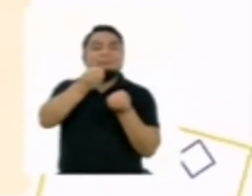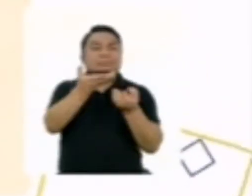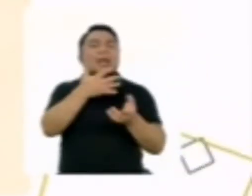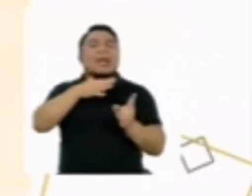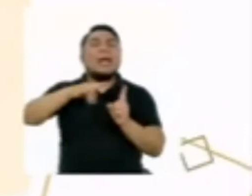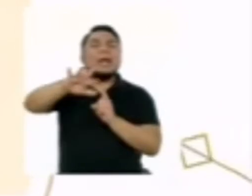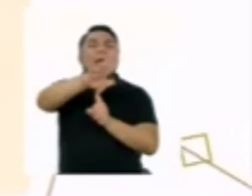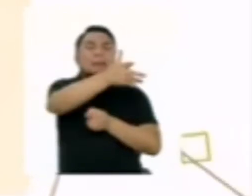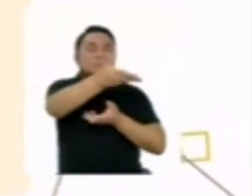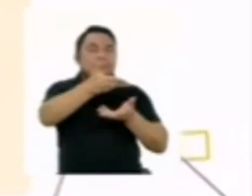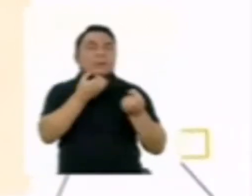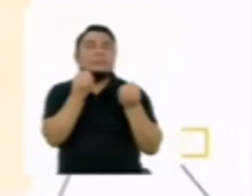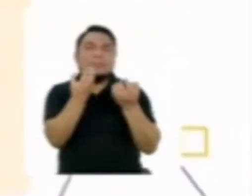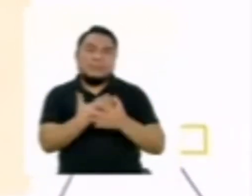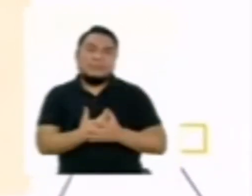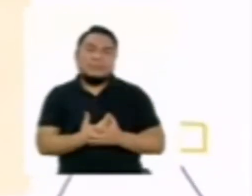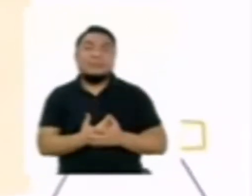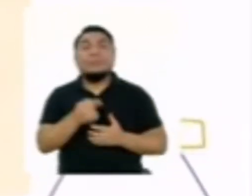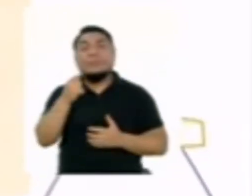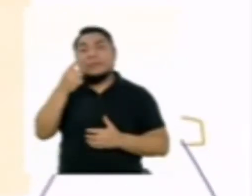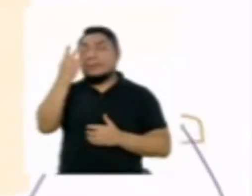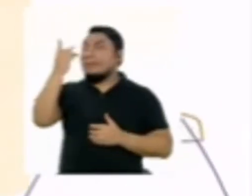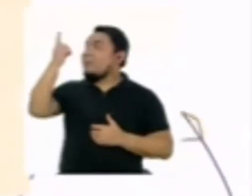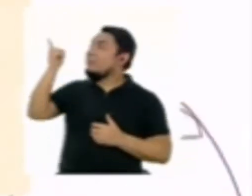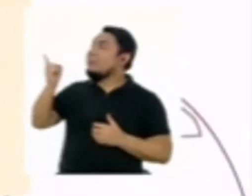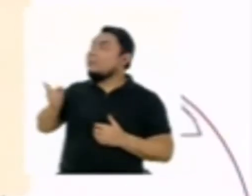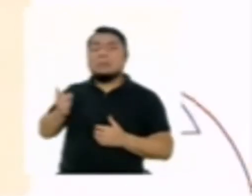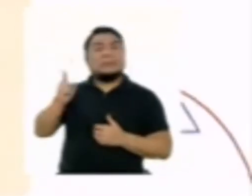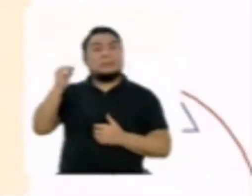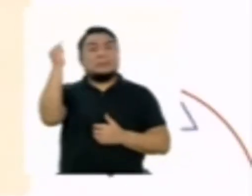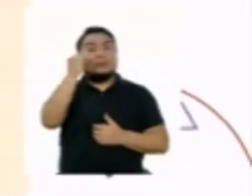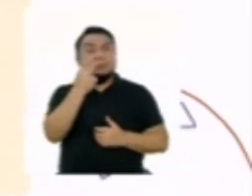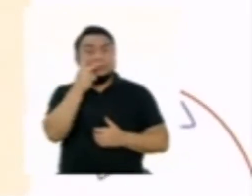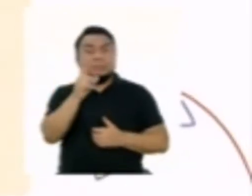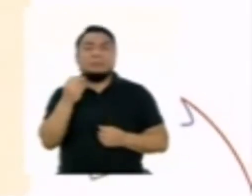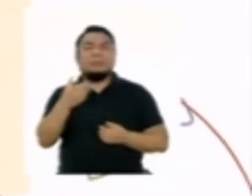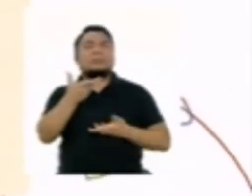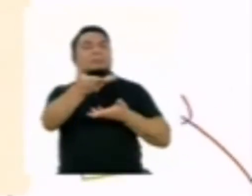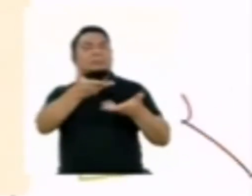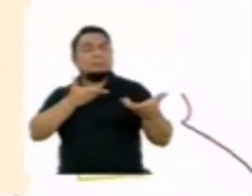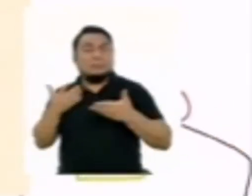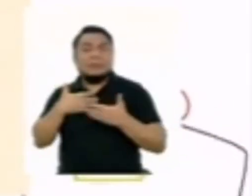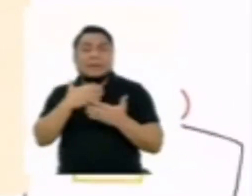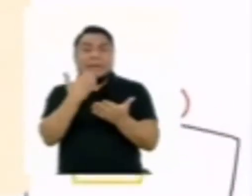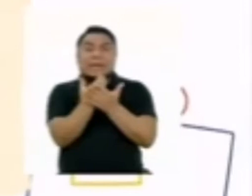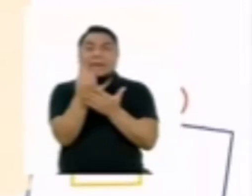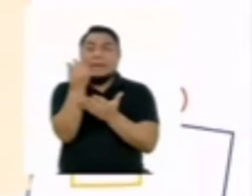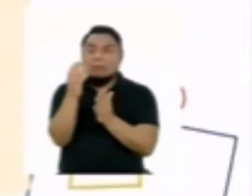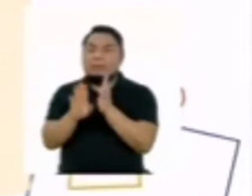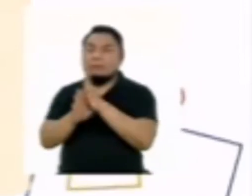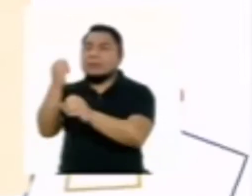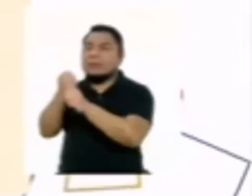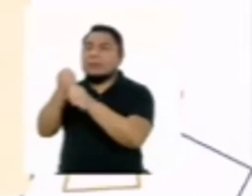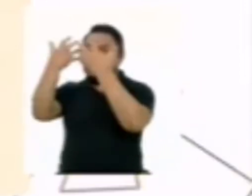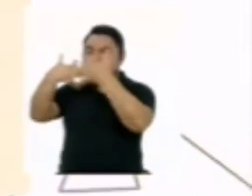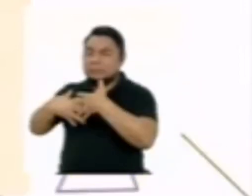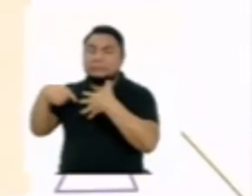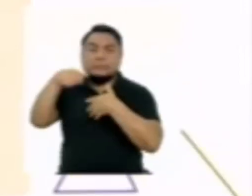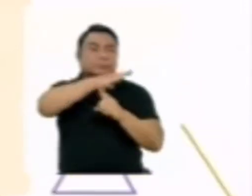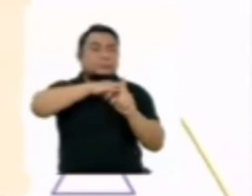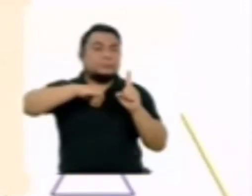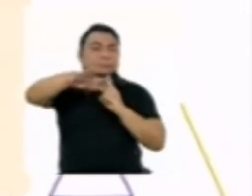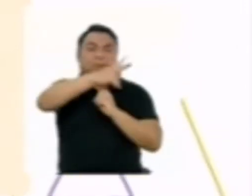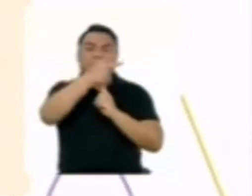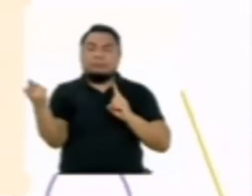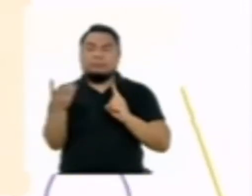ambiente. En el gráfico vemos cómo de la interacción armónica entre la economía y el ambiente se da la